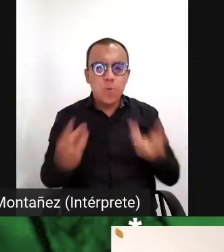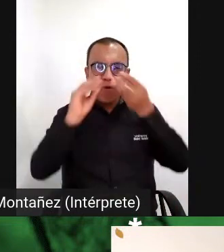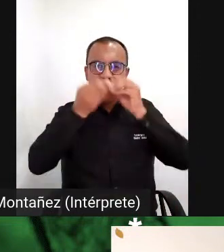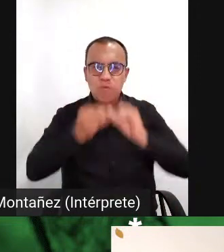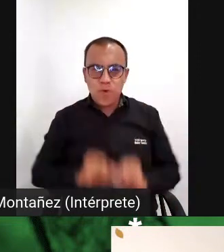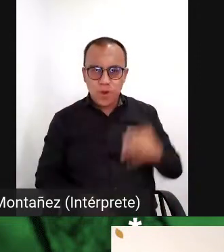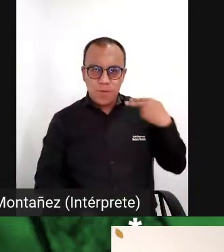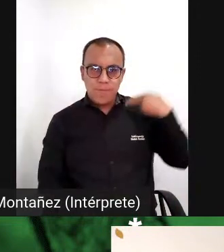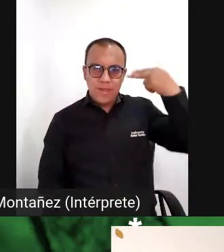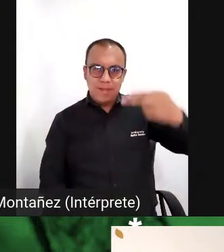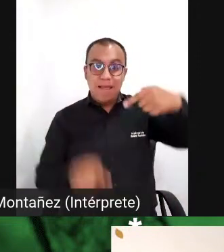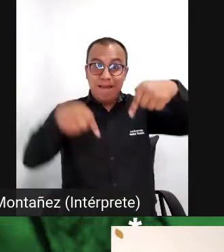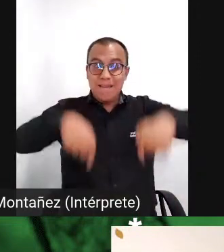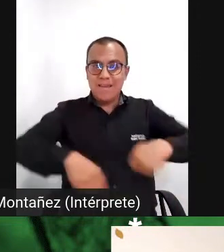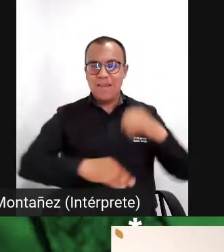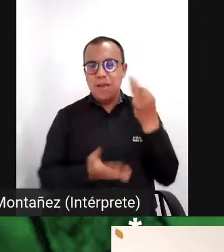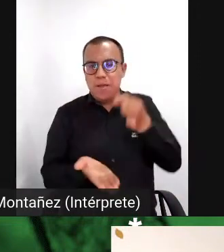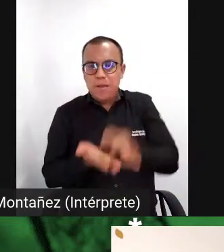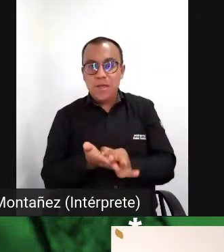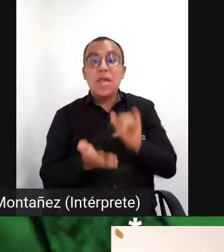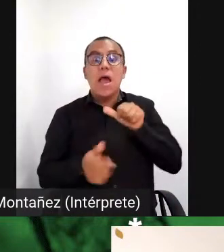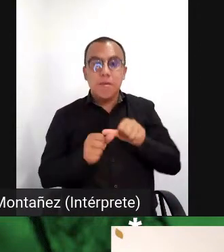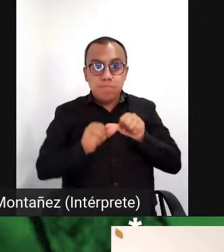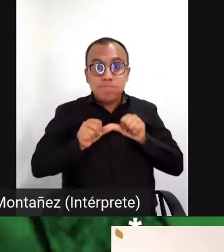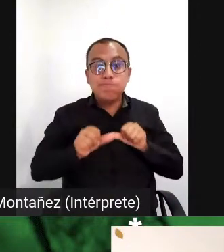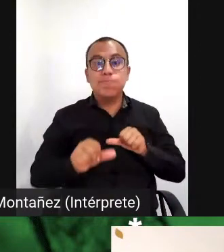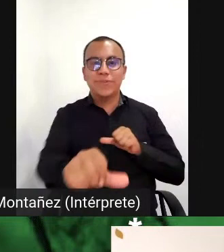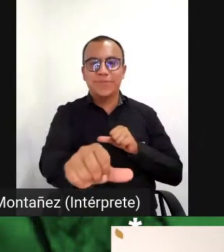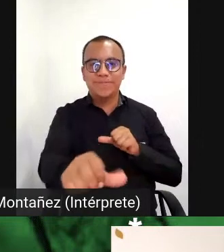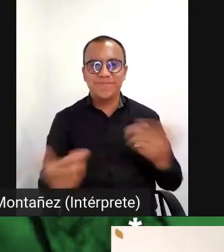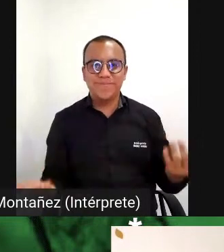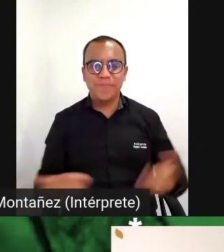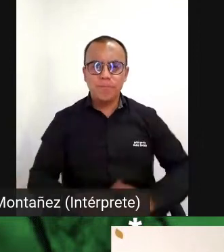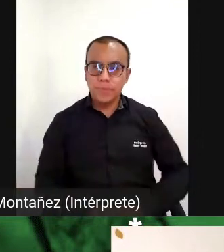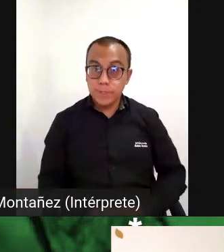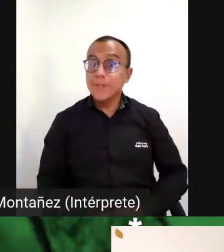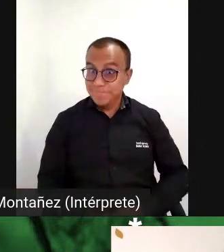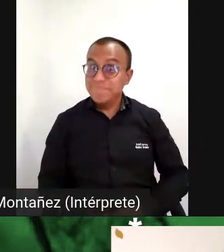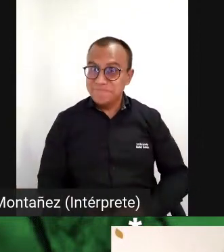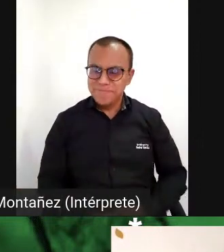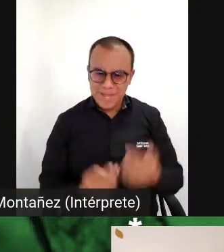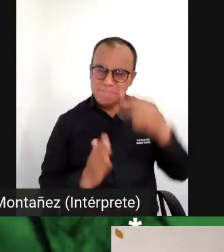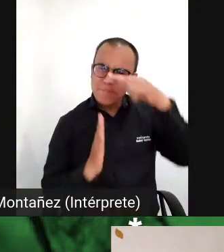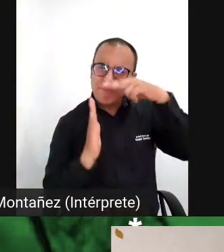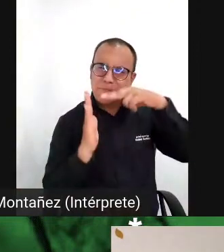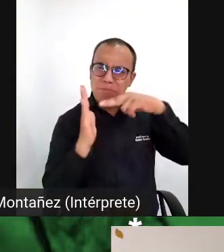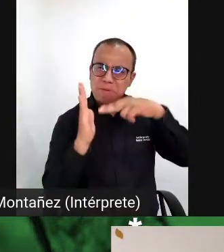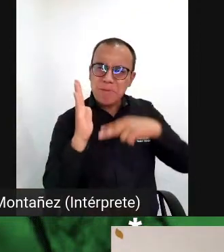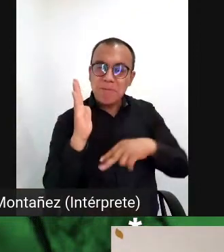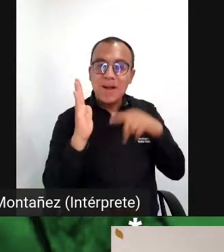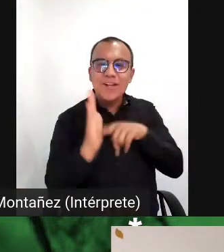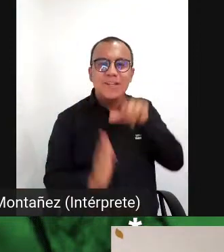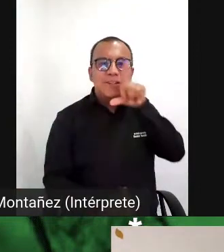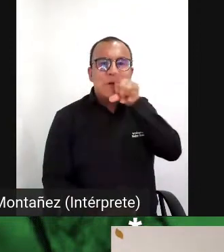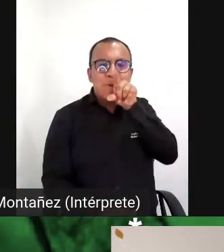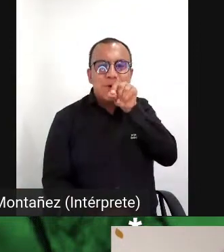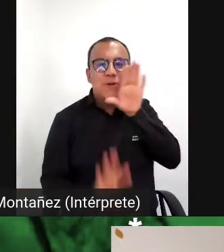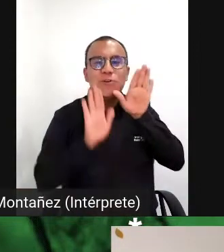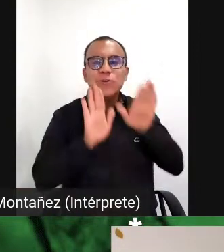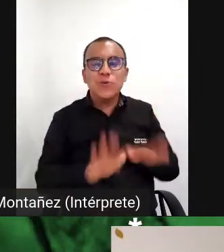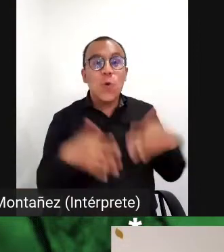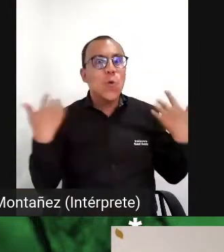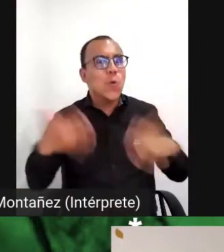de la capital colombiana y no se han ido. Este es un interesante y bonito relato de los copetones que pues,